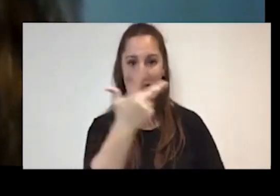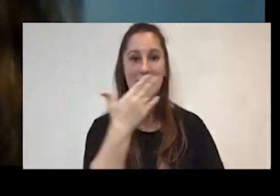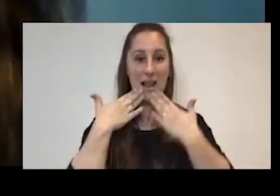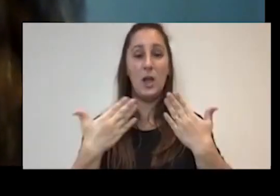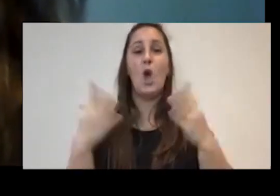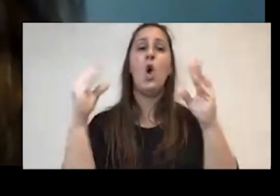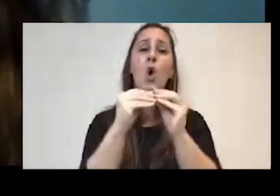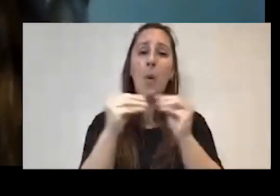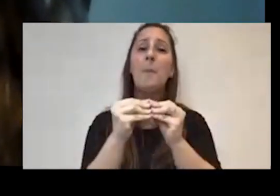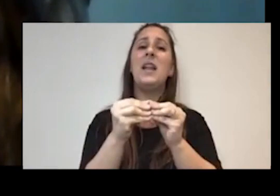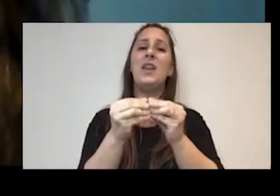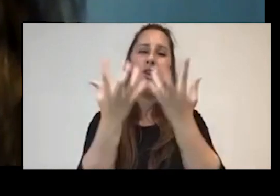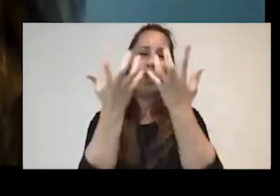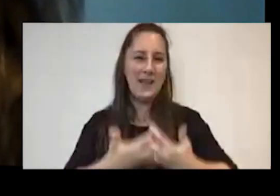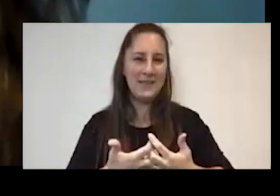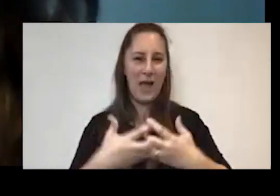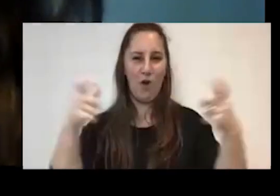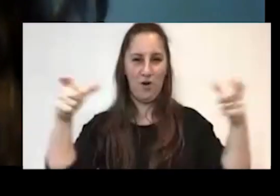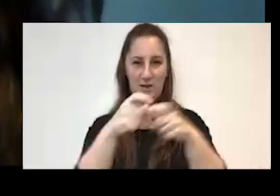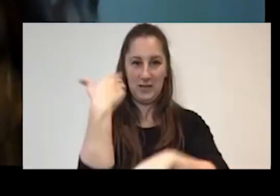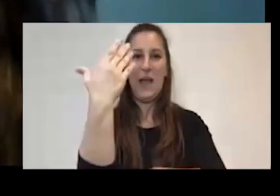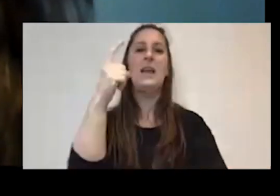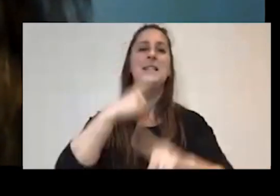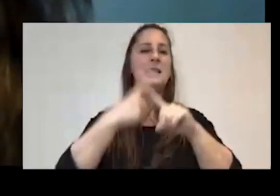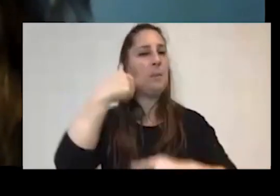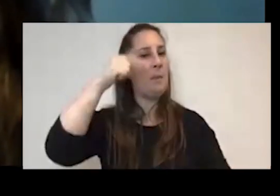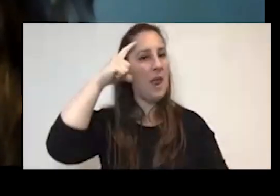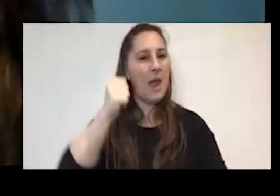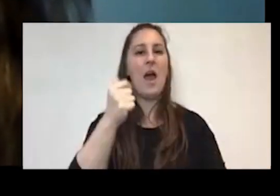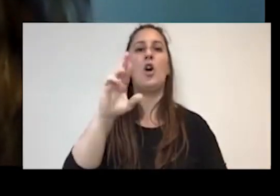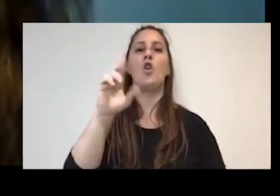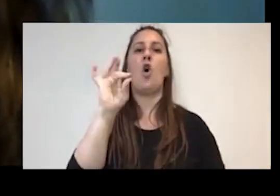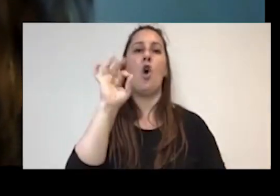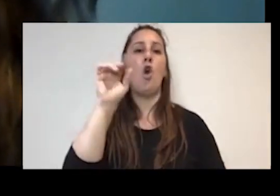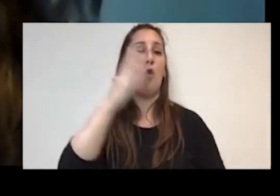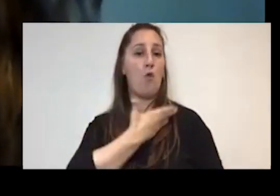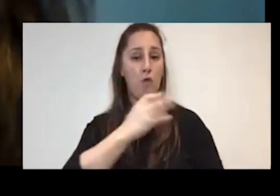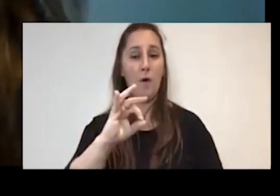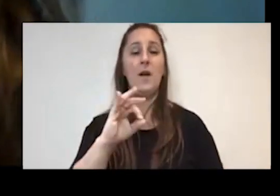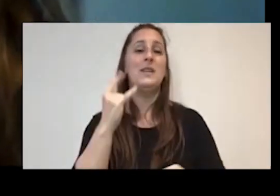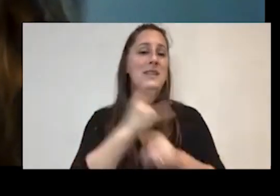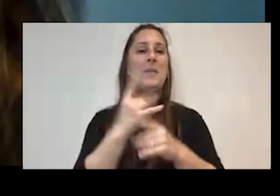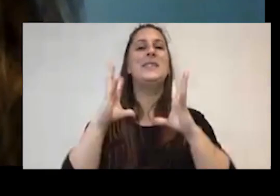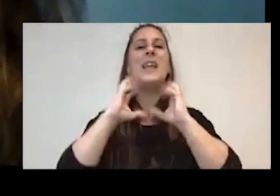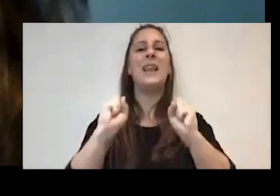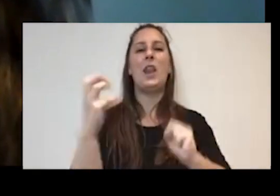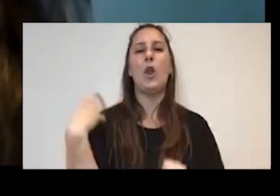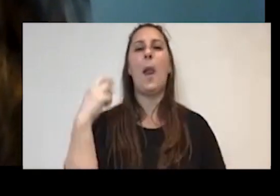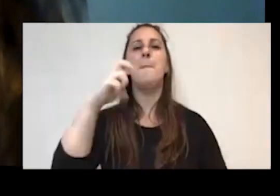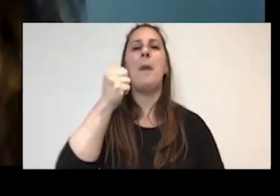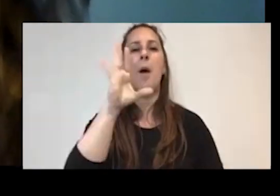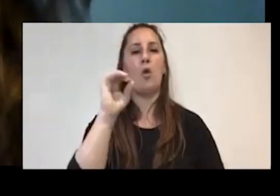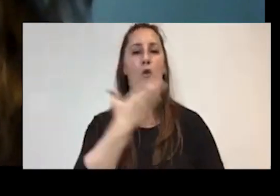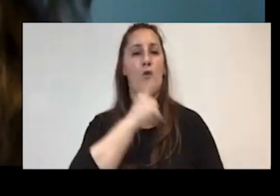nuestros compañeros y gestores de este encuentro, Jimena Caruso y Rodolfo Besone, y como siempre a nuestro secretario general Pablo